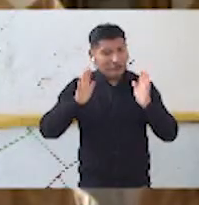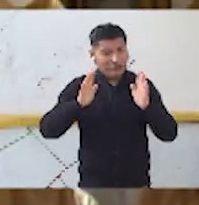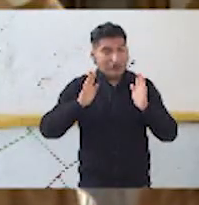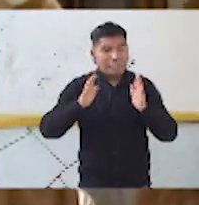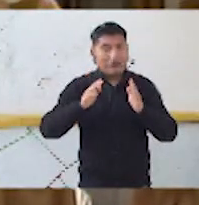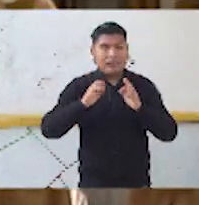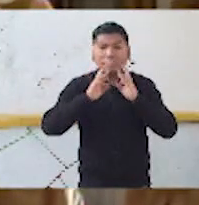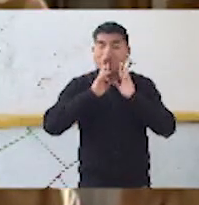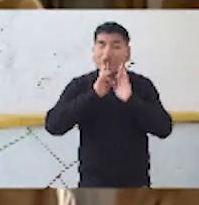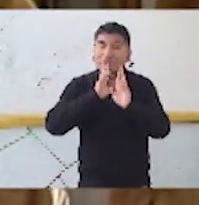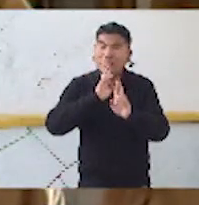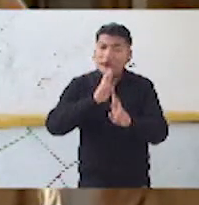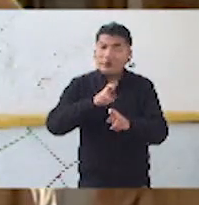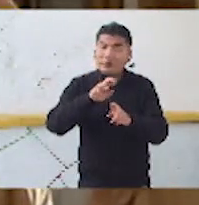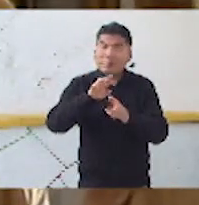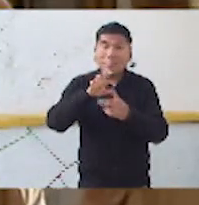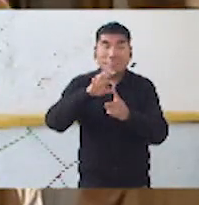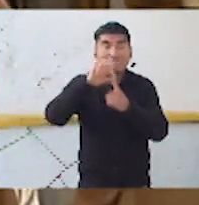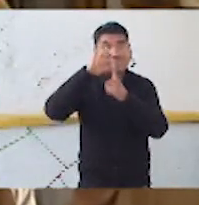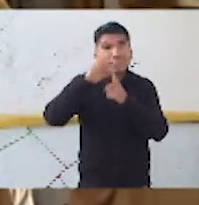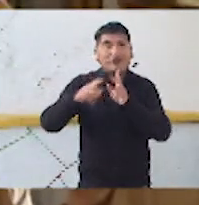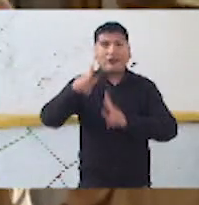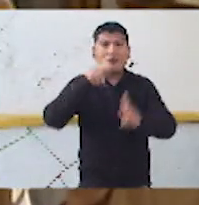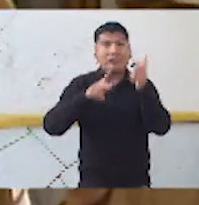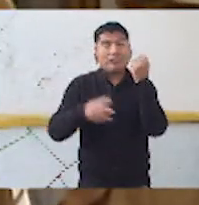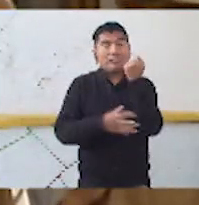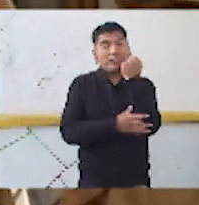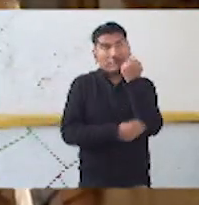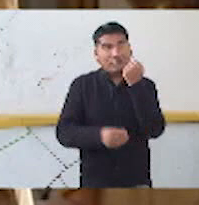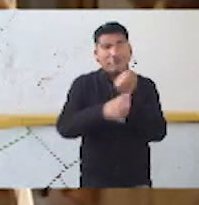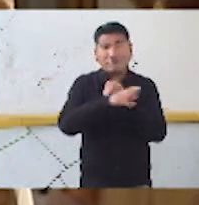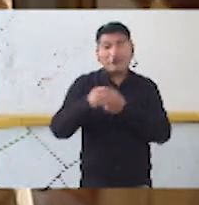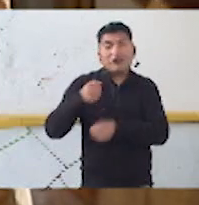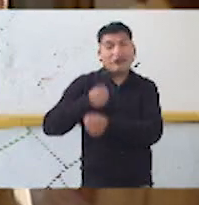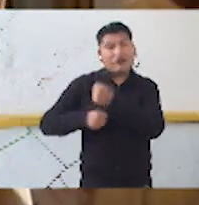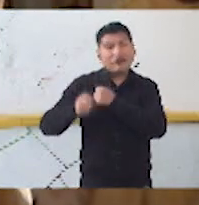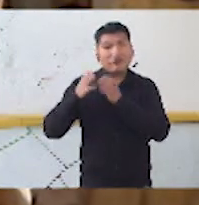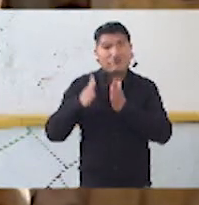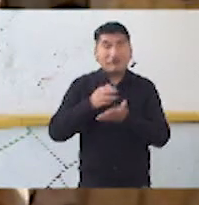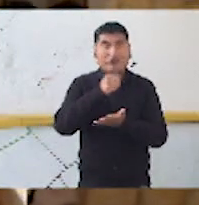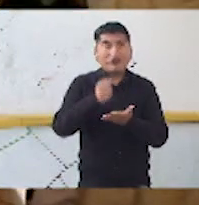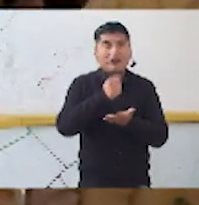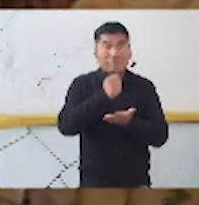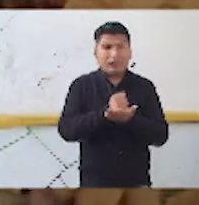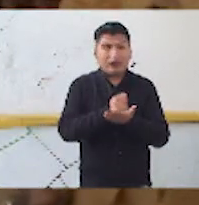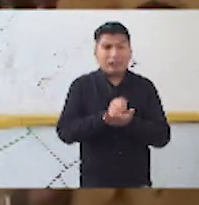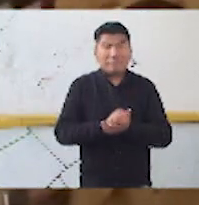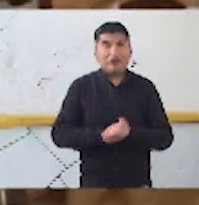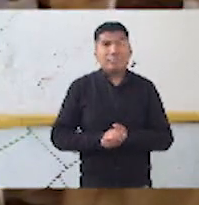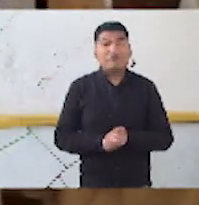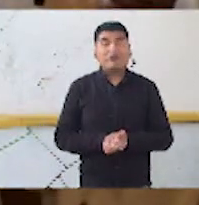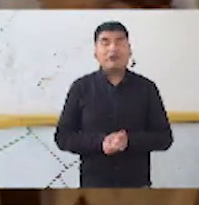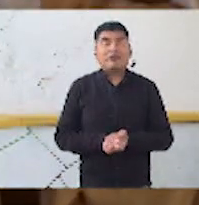todos, especialmente hacia los pobres y afligidos. Amén.